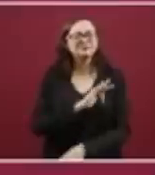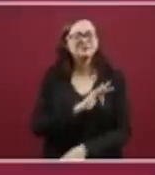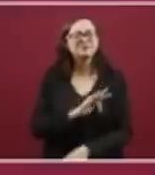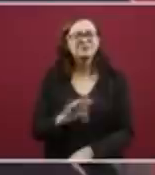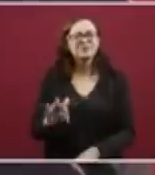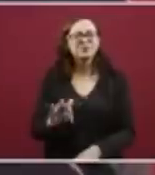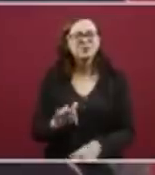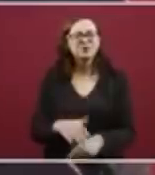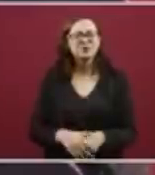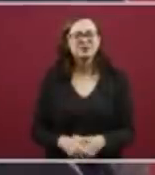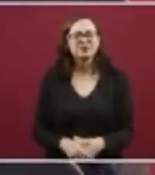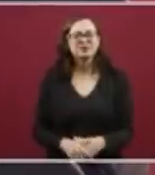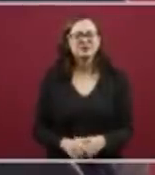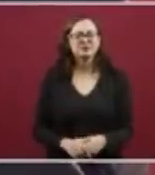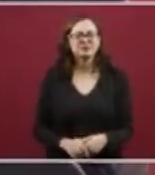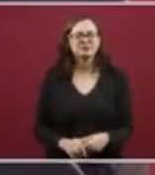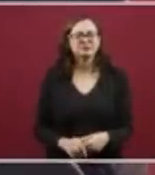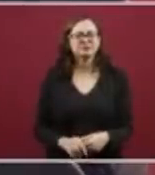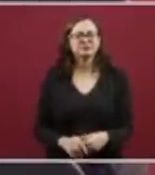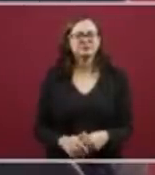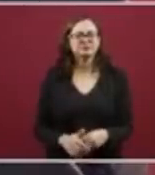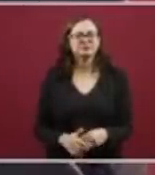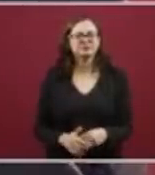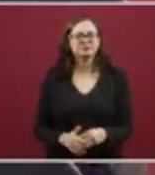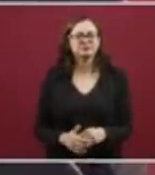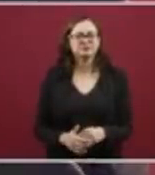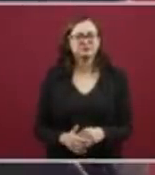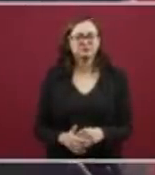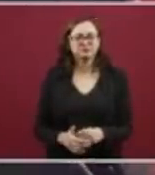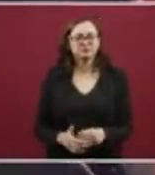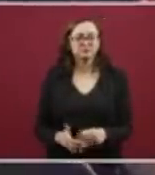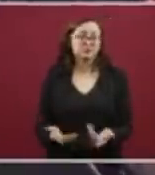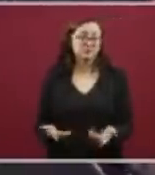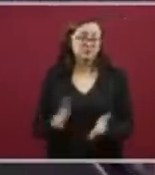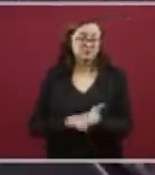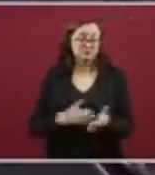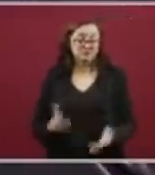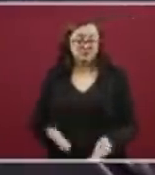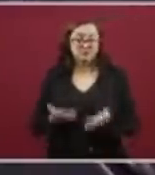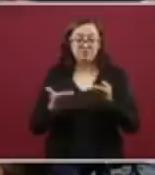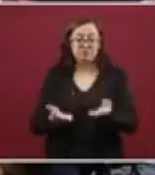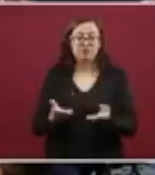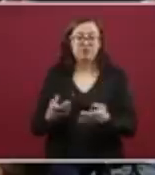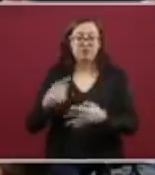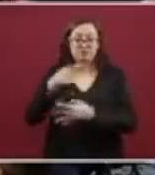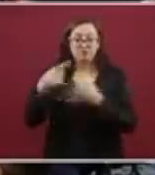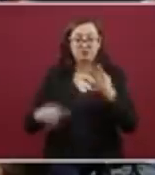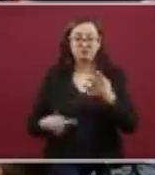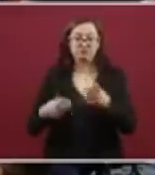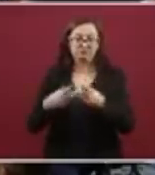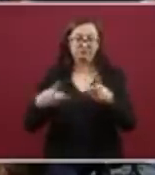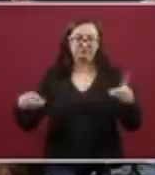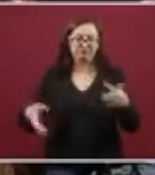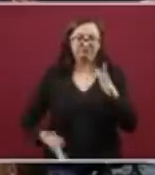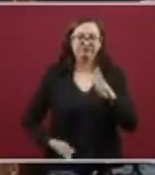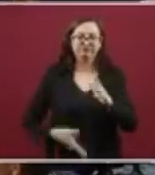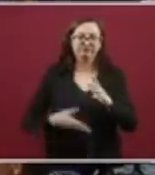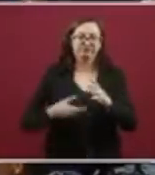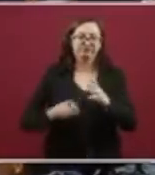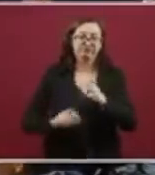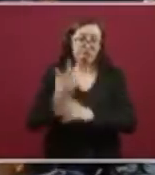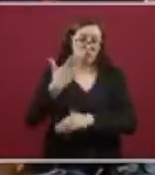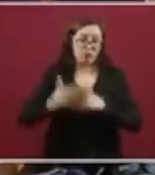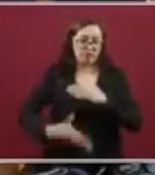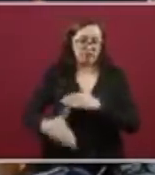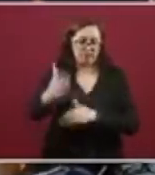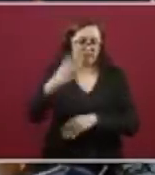para fijar la nueva política de desarrollo del país. Aquí habíamos quedado en tres. Sí, hola